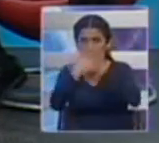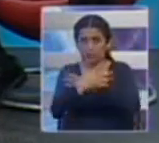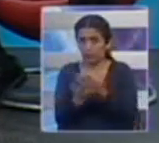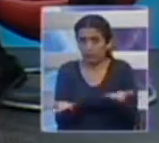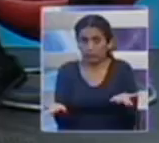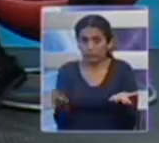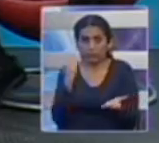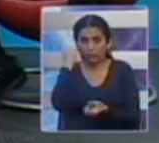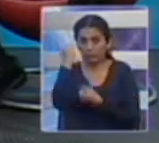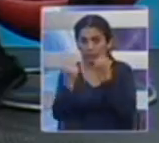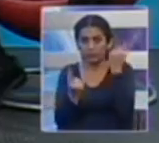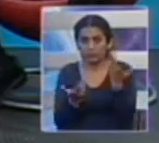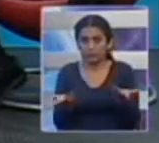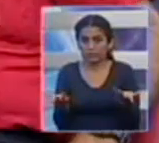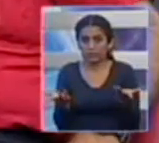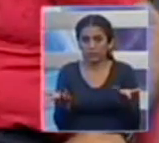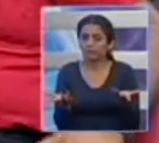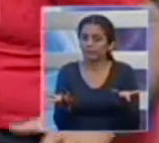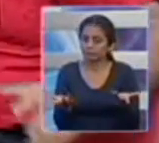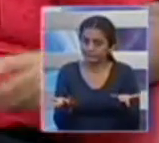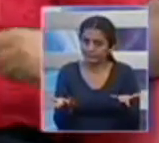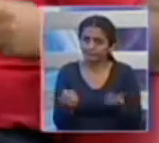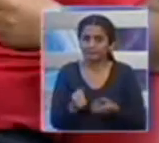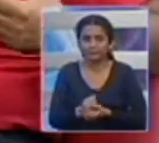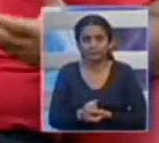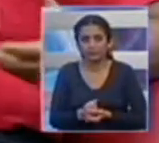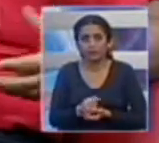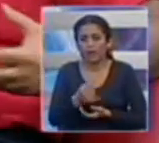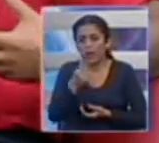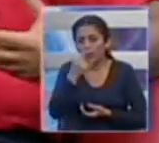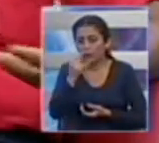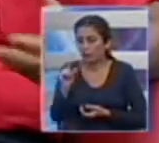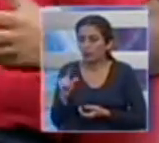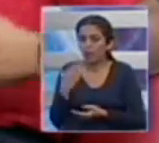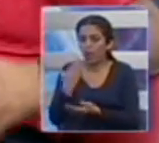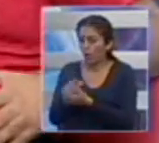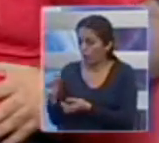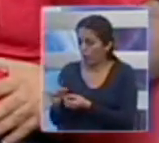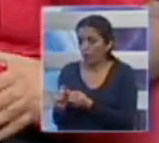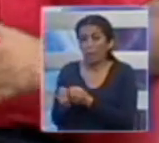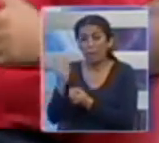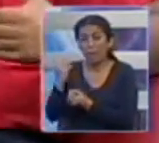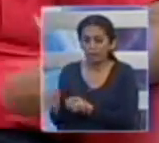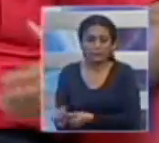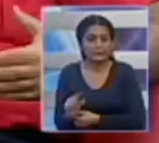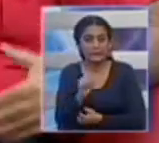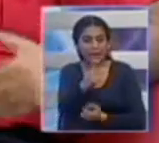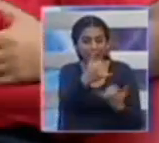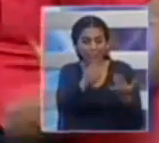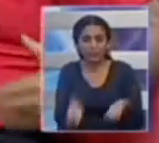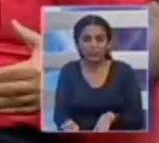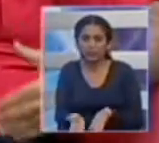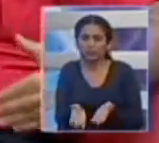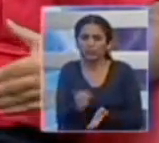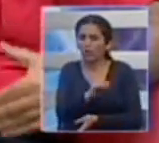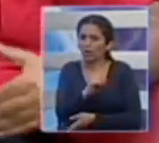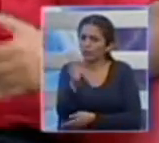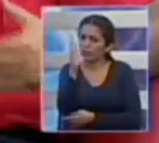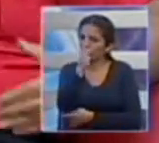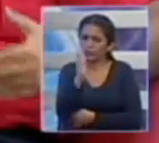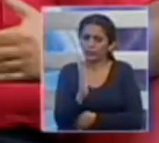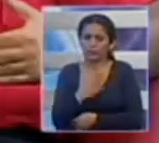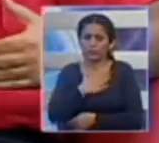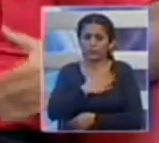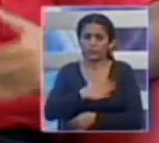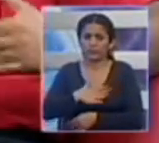niño no puede tener las condiciones de seguridad, no puede saber qué debe, qué no debe hacer, y lastimosamente, pues, muchas de las emergencias